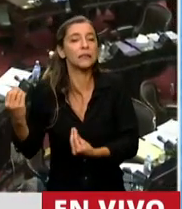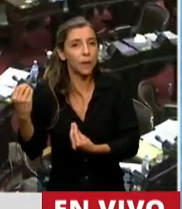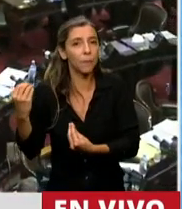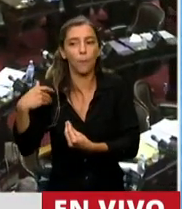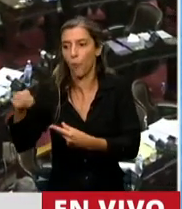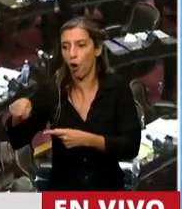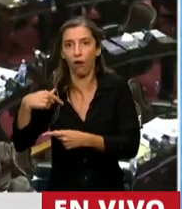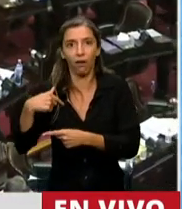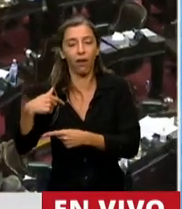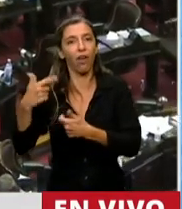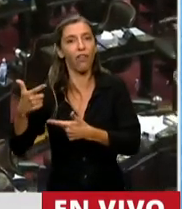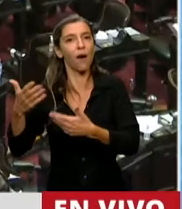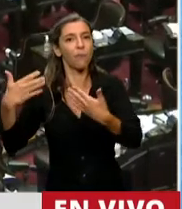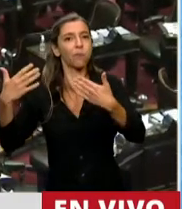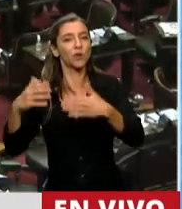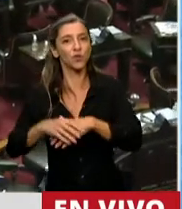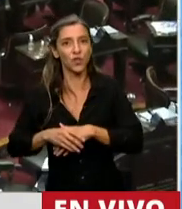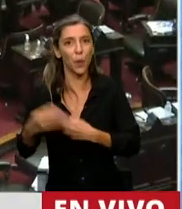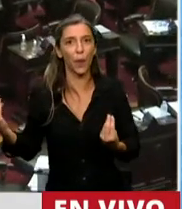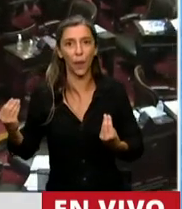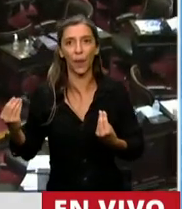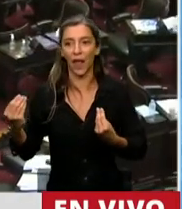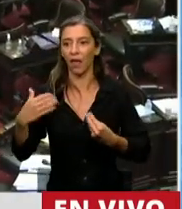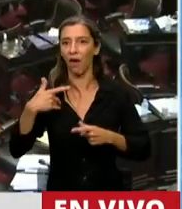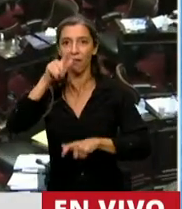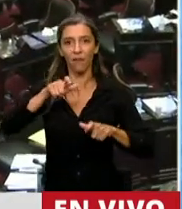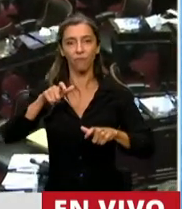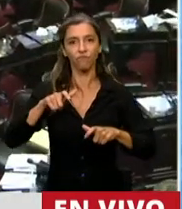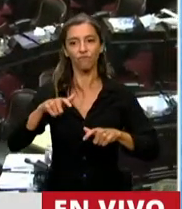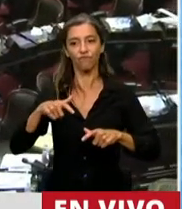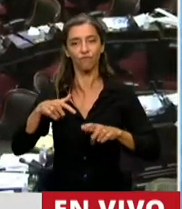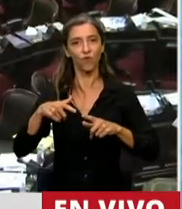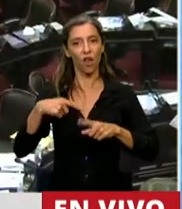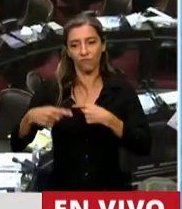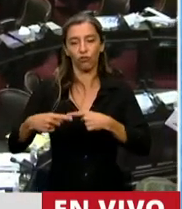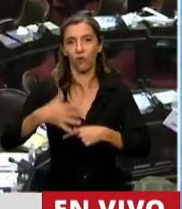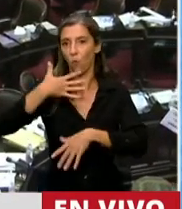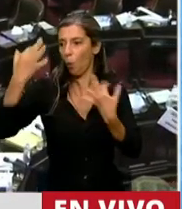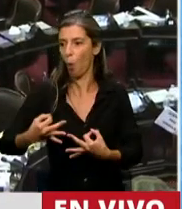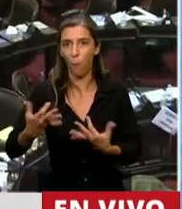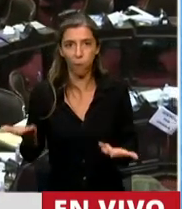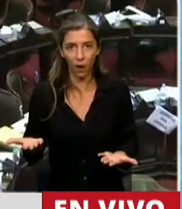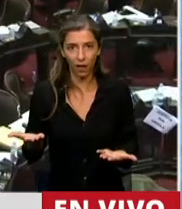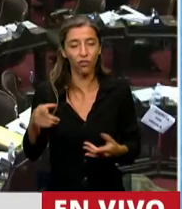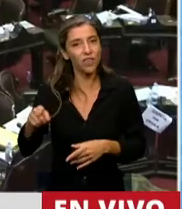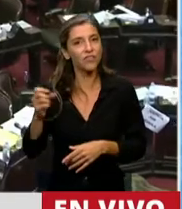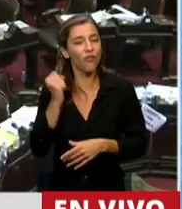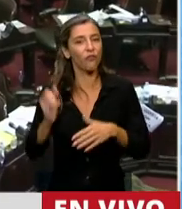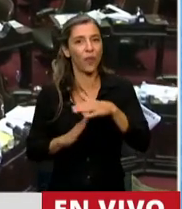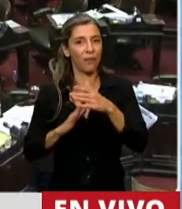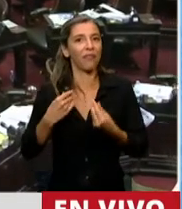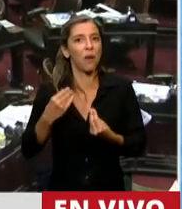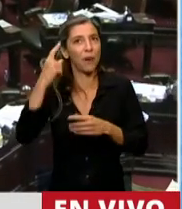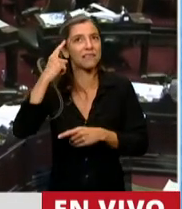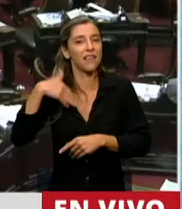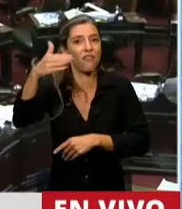de Contribuyentes como un centro de excelencia en la propuesta de políticas públicas. Bueno, en trabajo y a